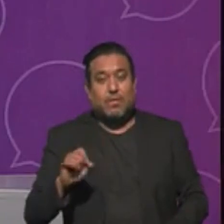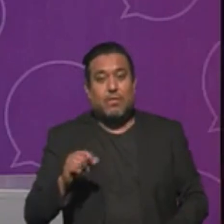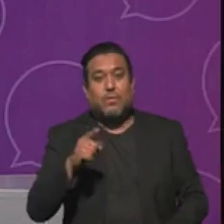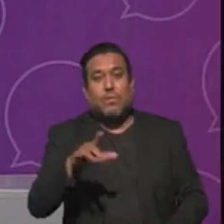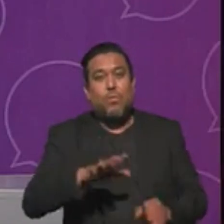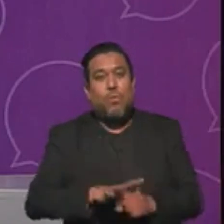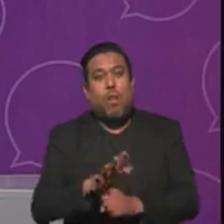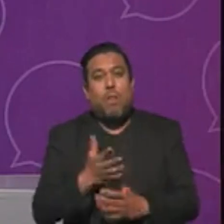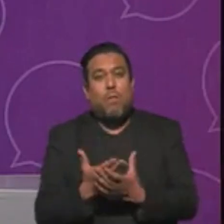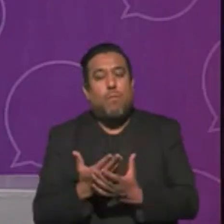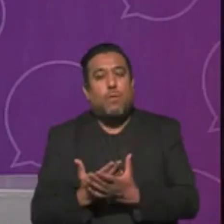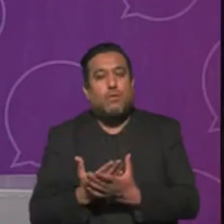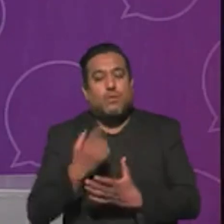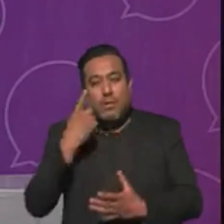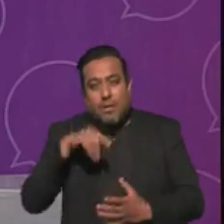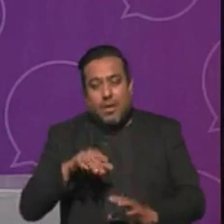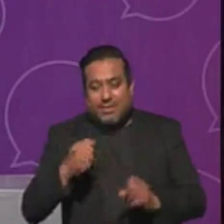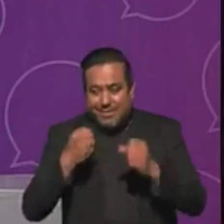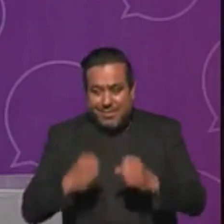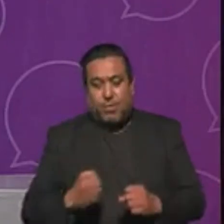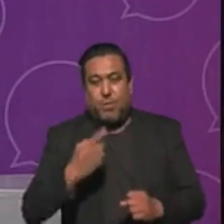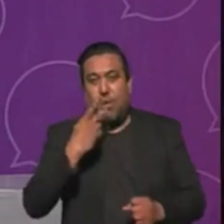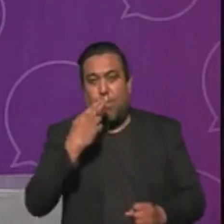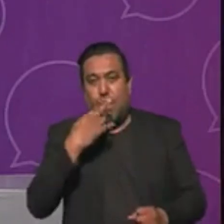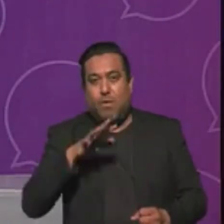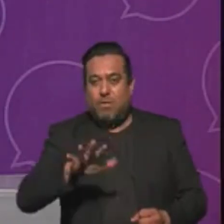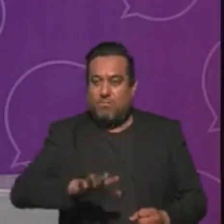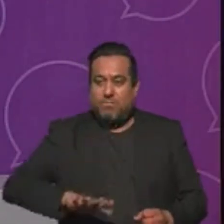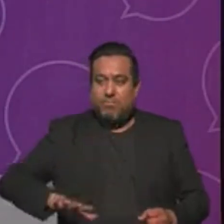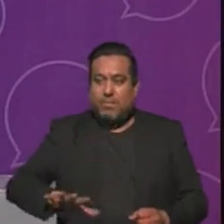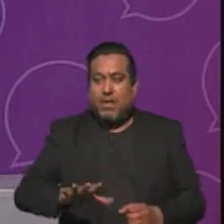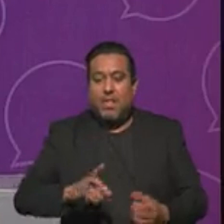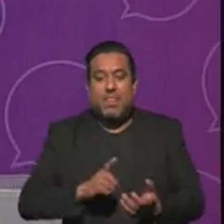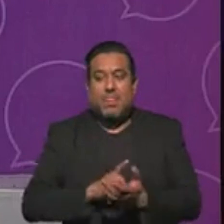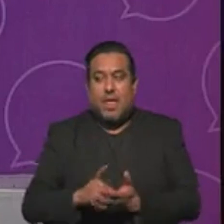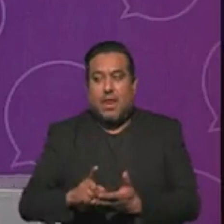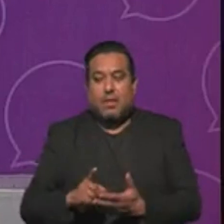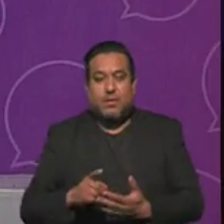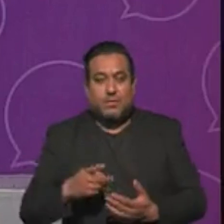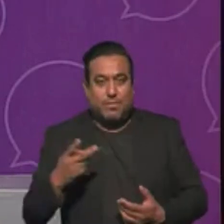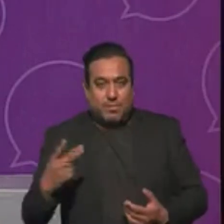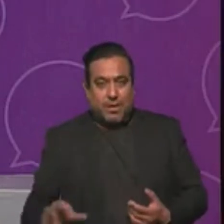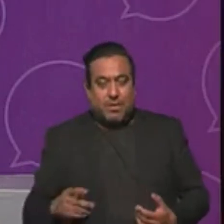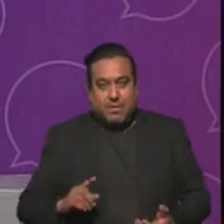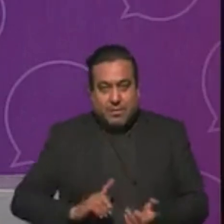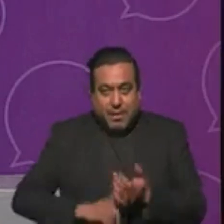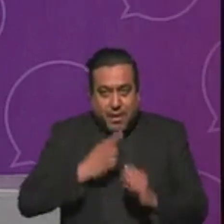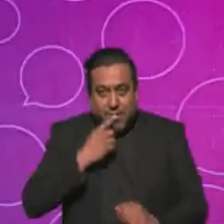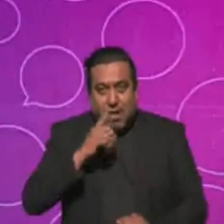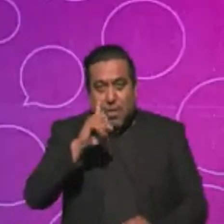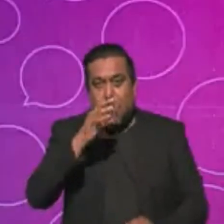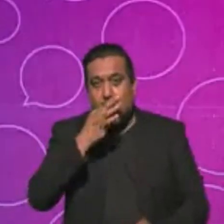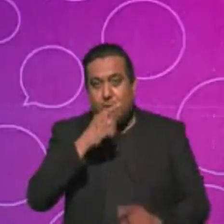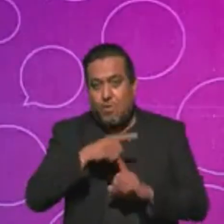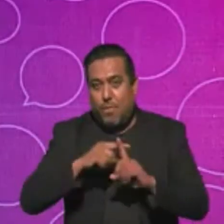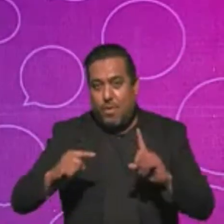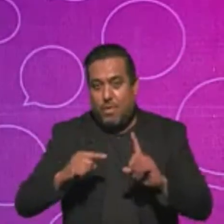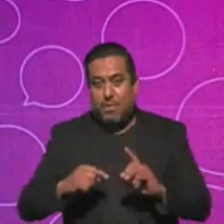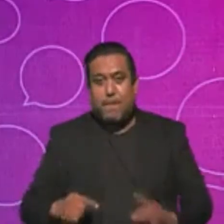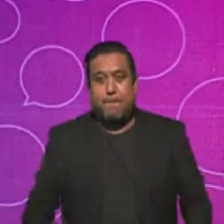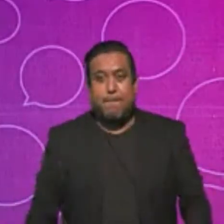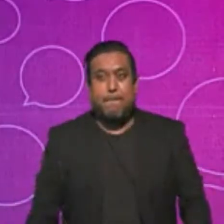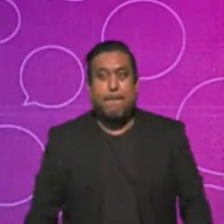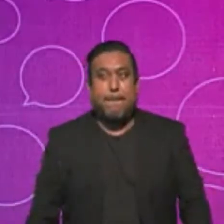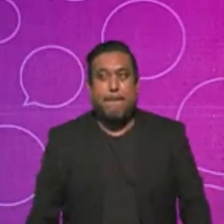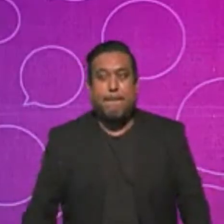su propuesta para garantizar un estado de derecho en Celaya tiene un minuto y medio candidato